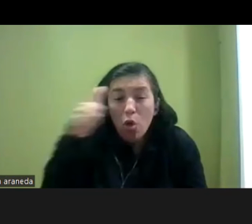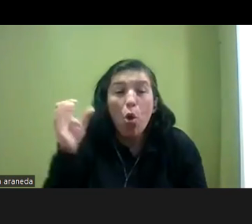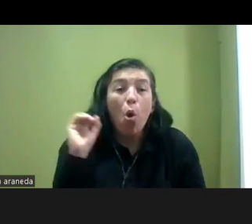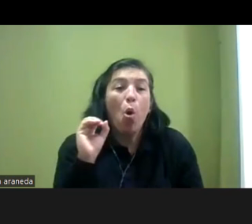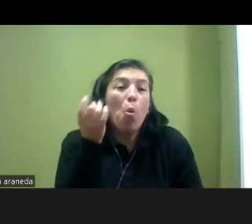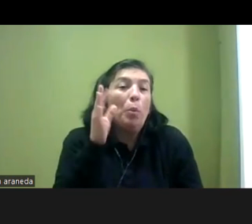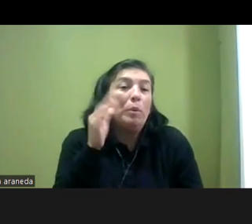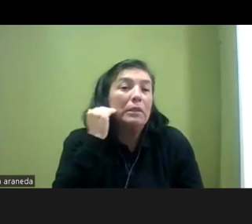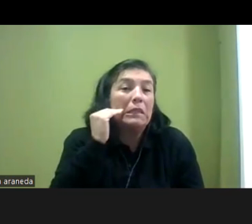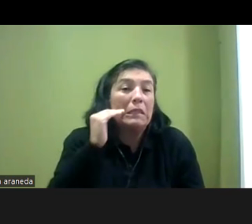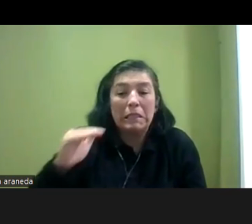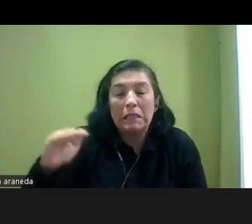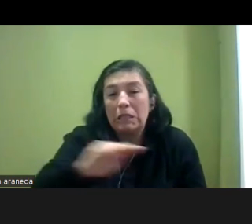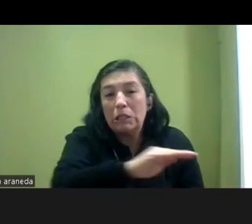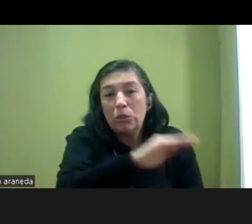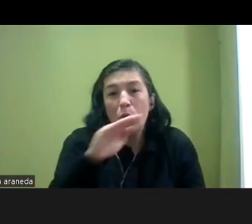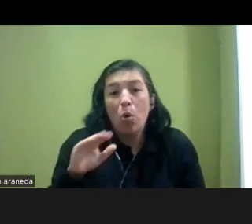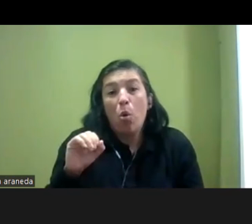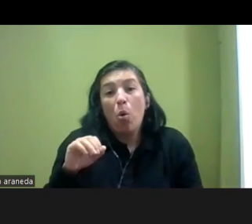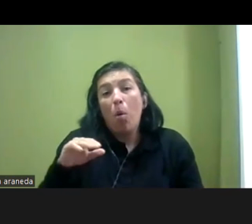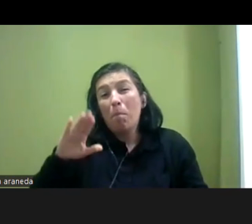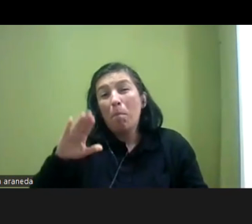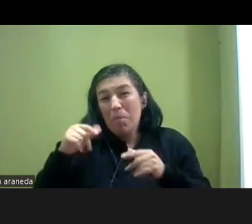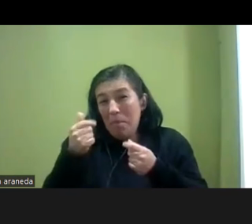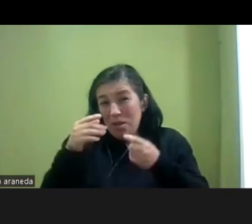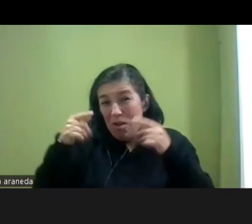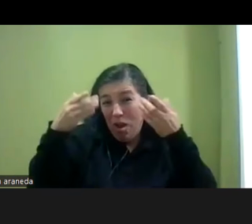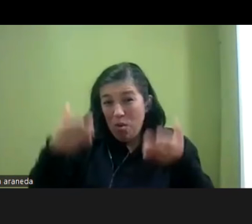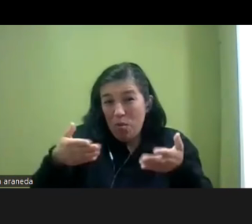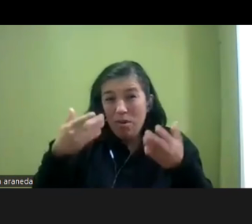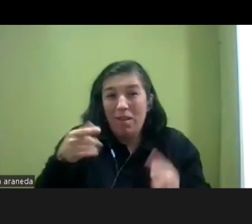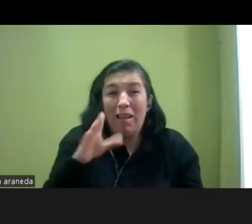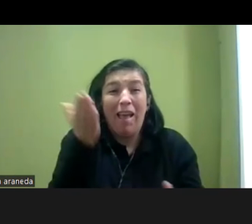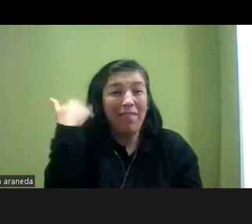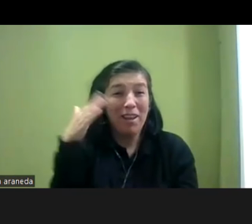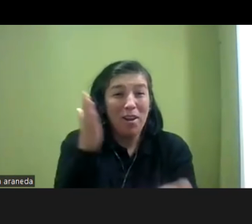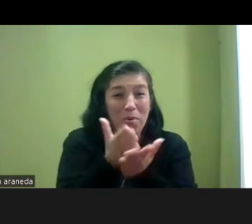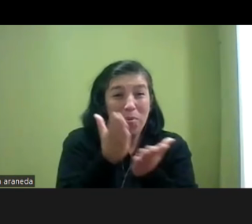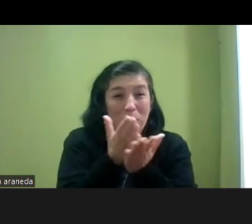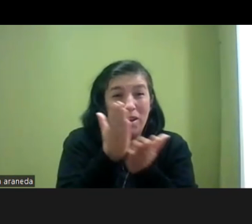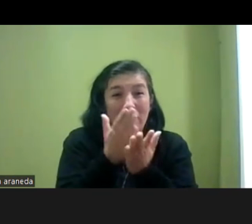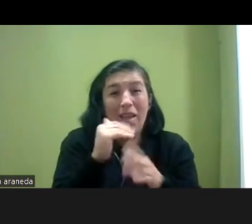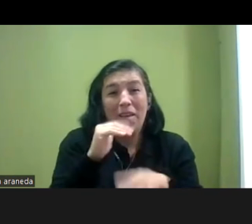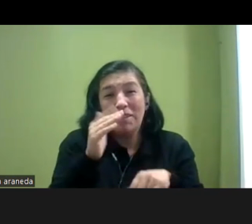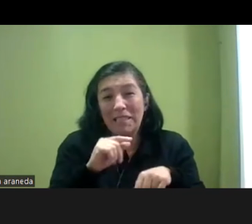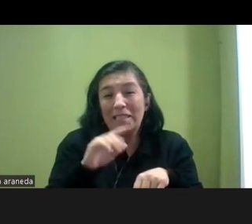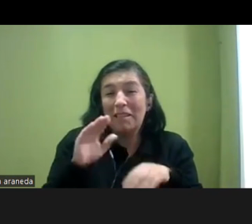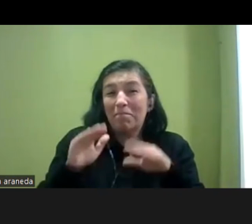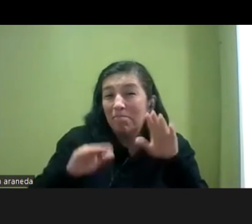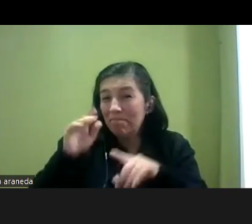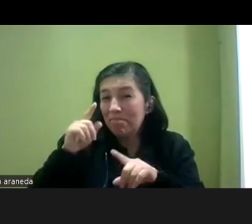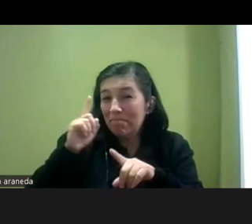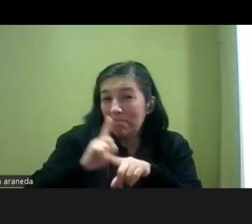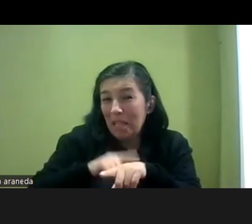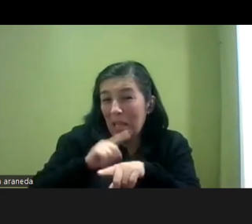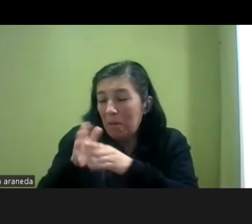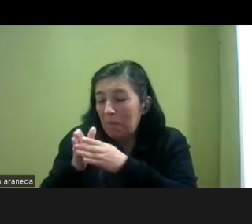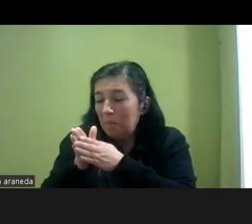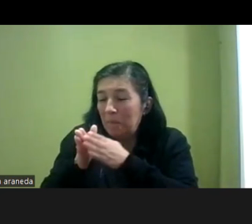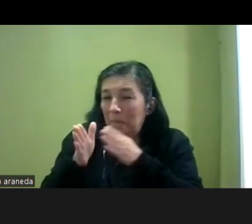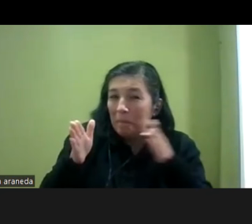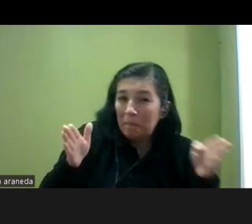niños, o era como ahora en tiempos modernos, que solo en las escuelas y en determinados años ¿no?